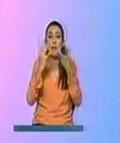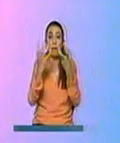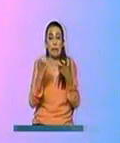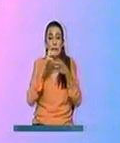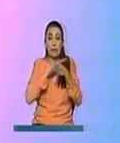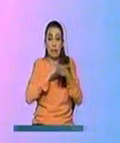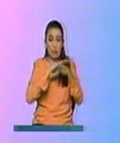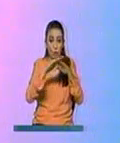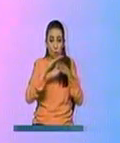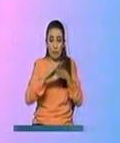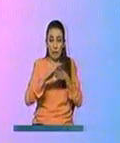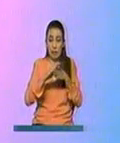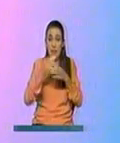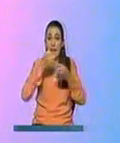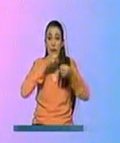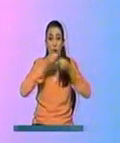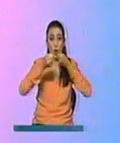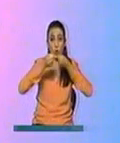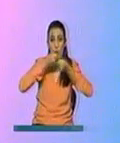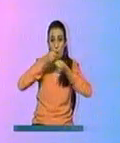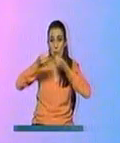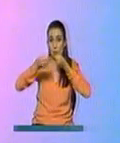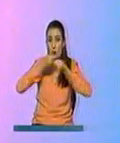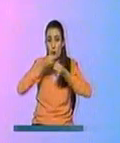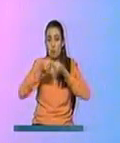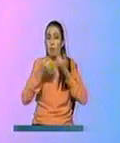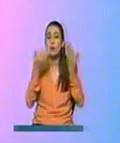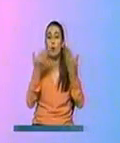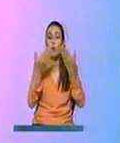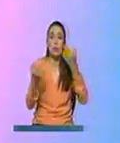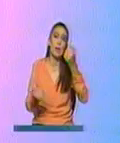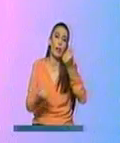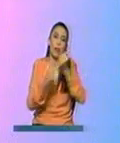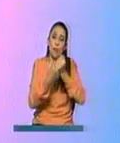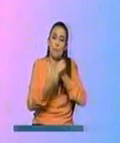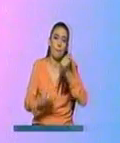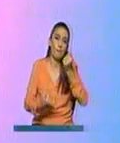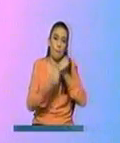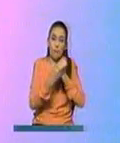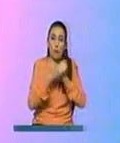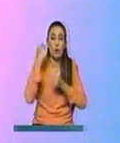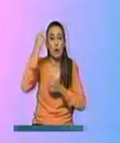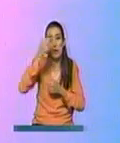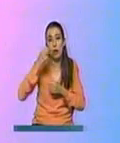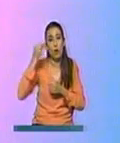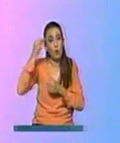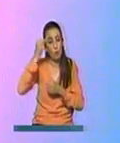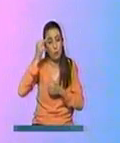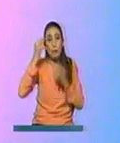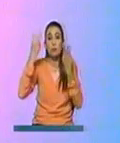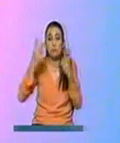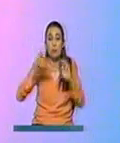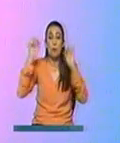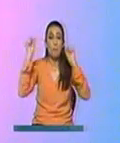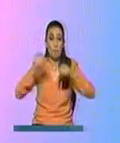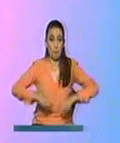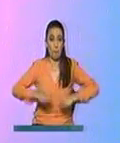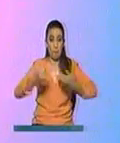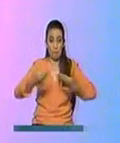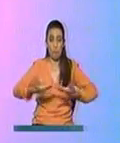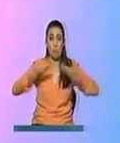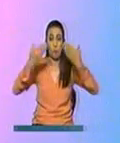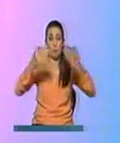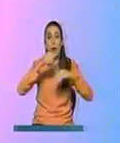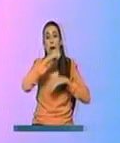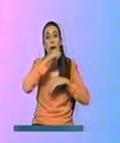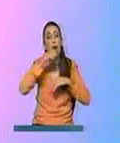a ver este reportaje que pone en contexto el apoyo que está planteando el Gobierno Nacional para poder desarrollar la industria